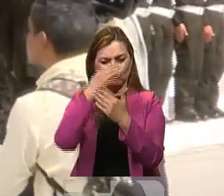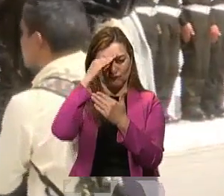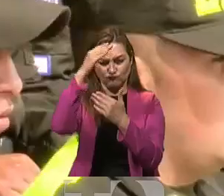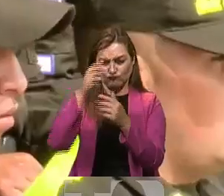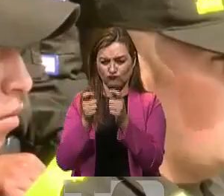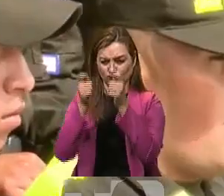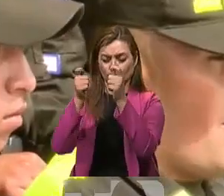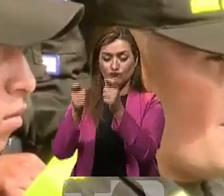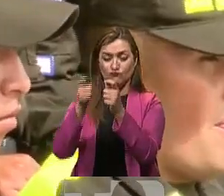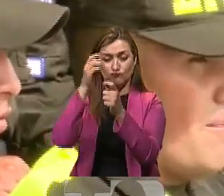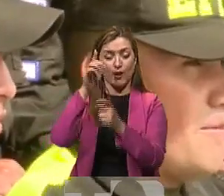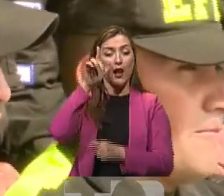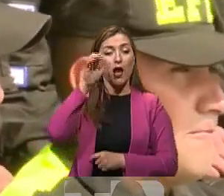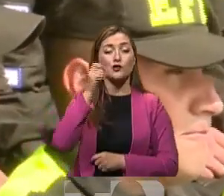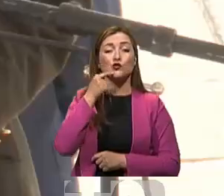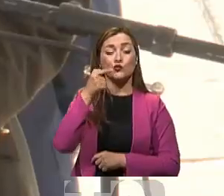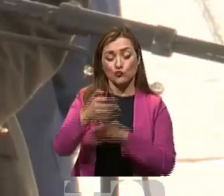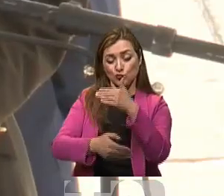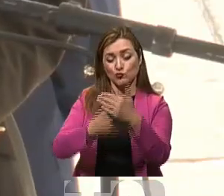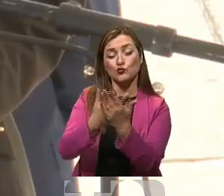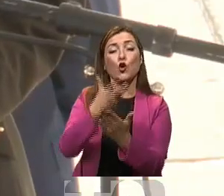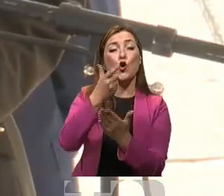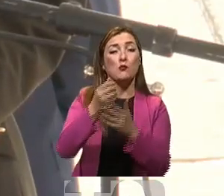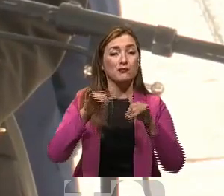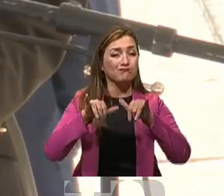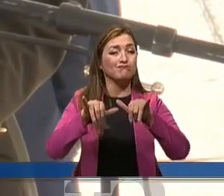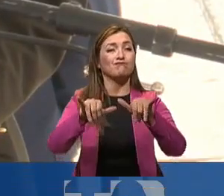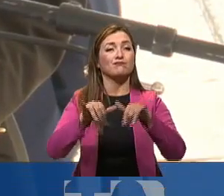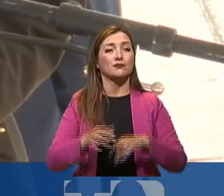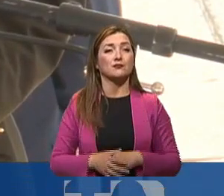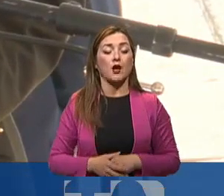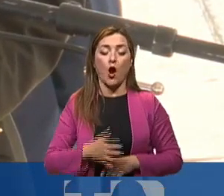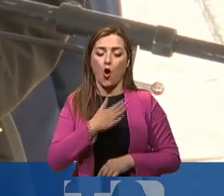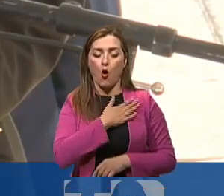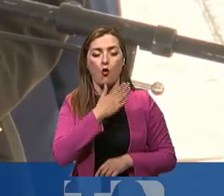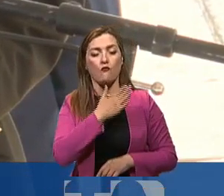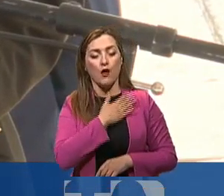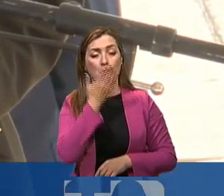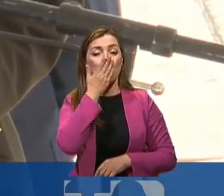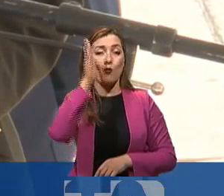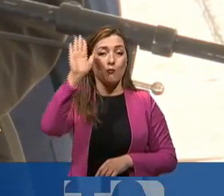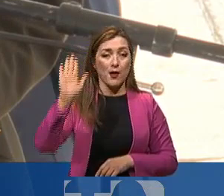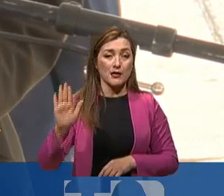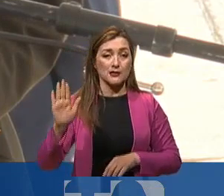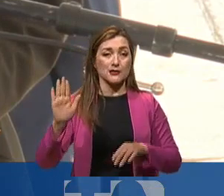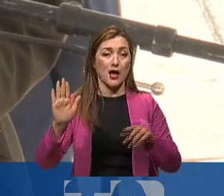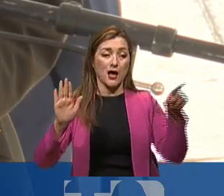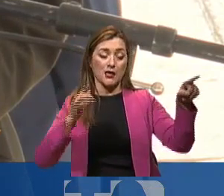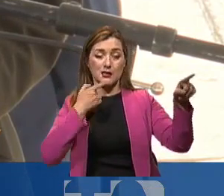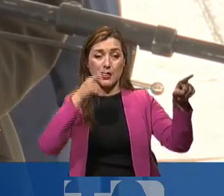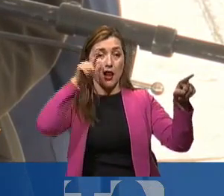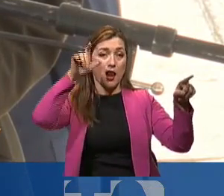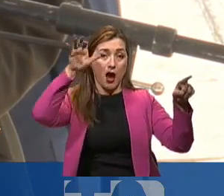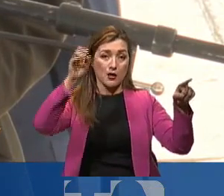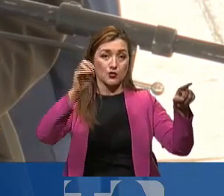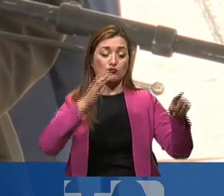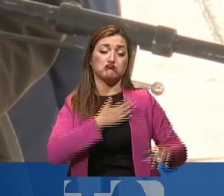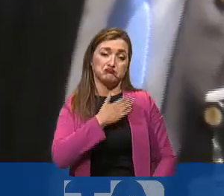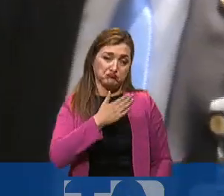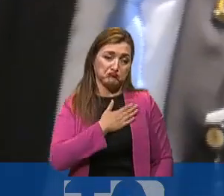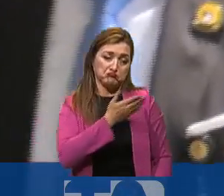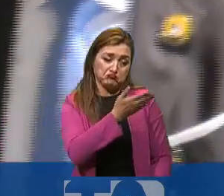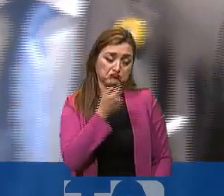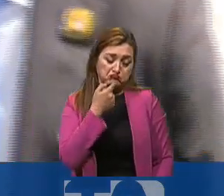los procesos de compra están en marcha. Confiamos en la palabra del señor presidente y sabemos que tendremos los medios que han sido